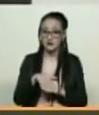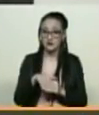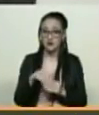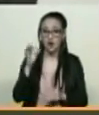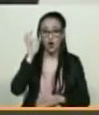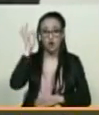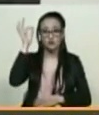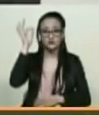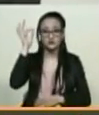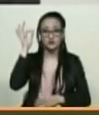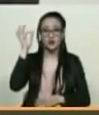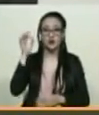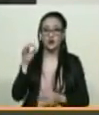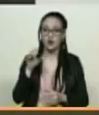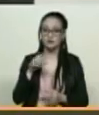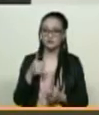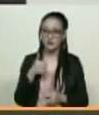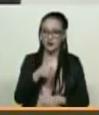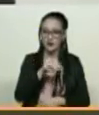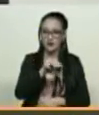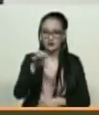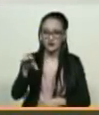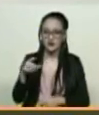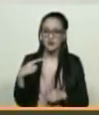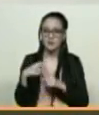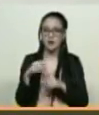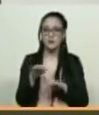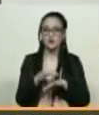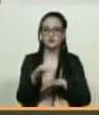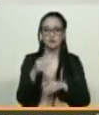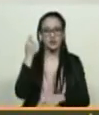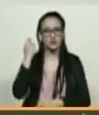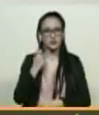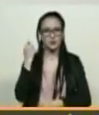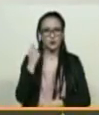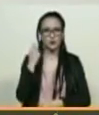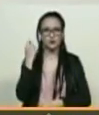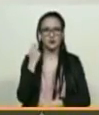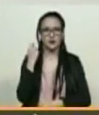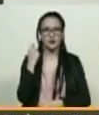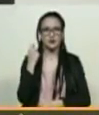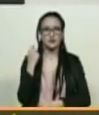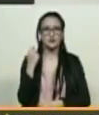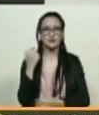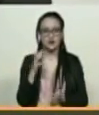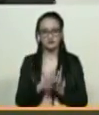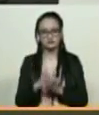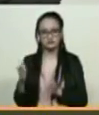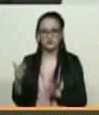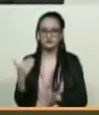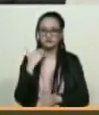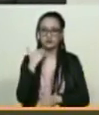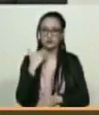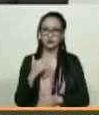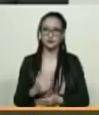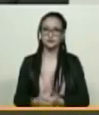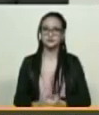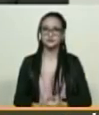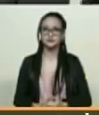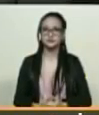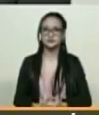consejos legislativos estadales y consejos municipales que tenían ya sus periodos vencidos. Recuerdo y